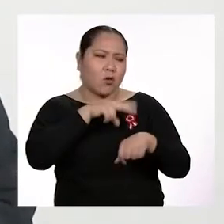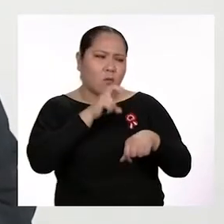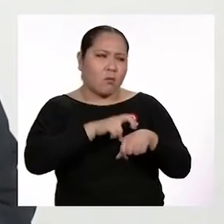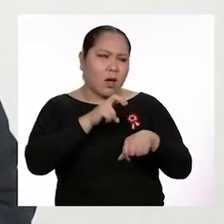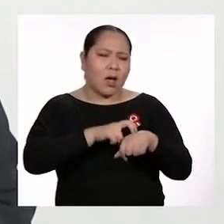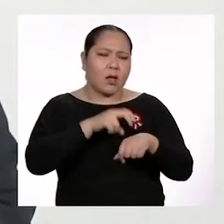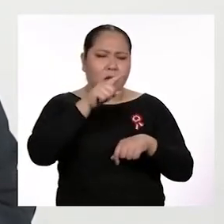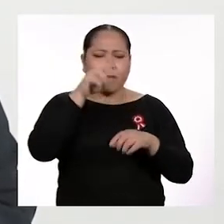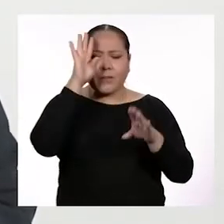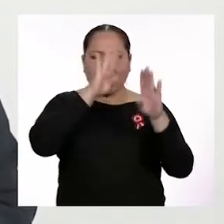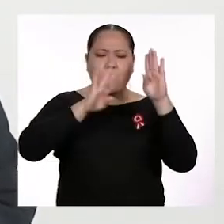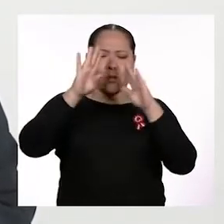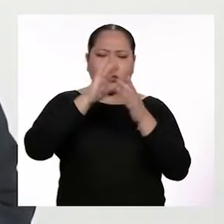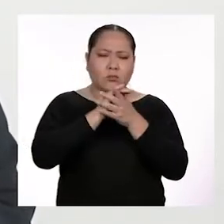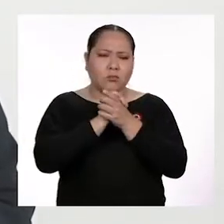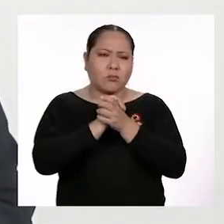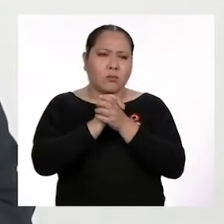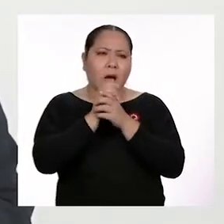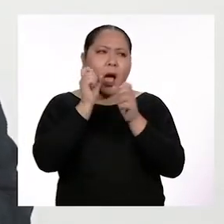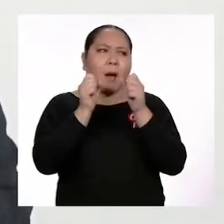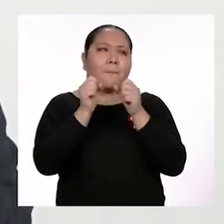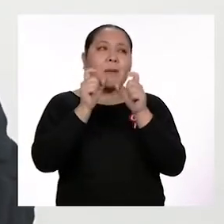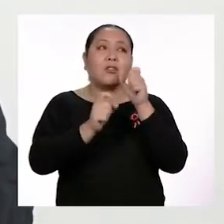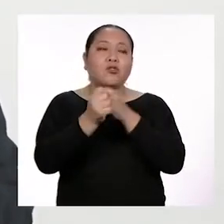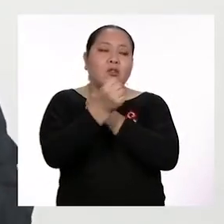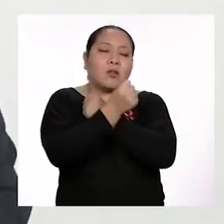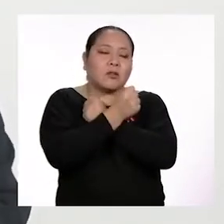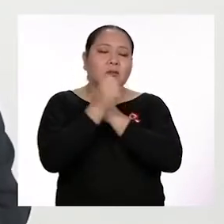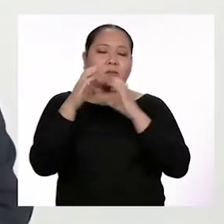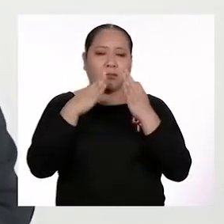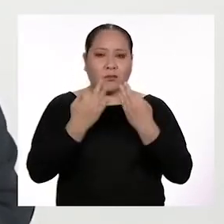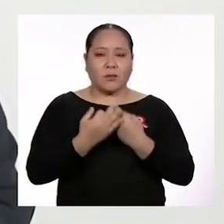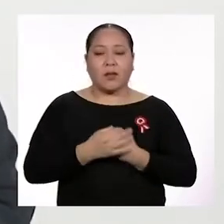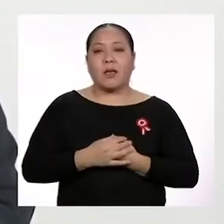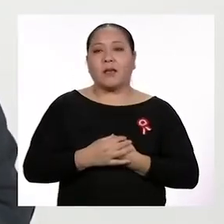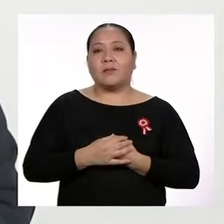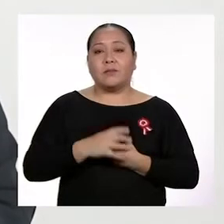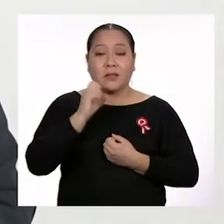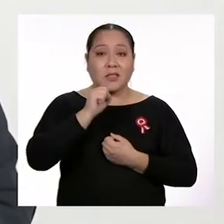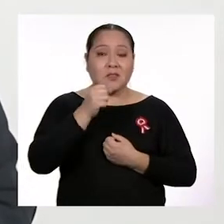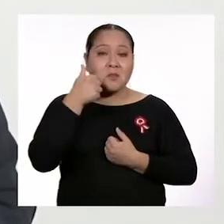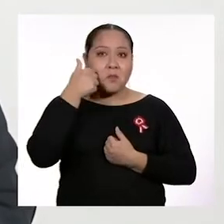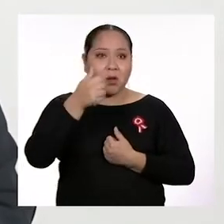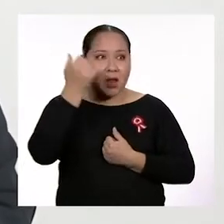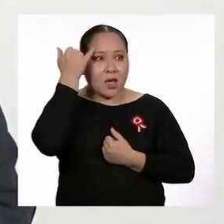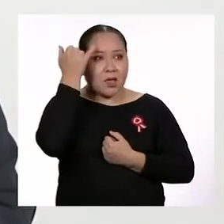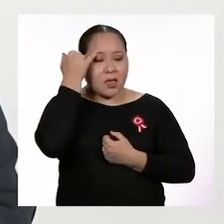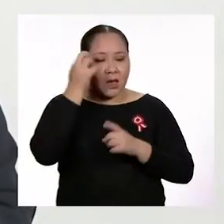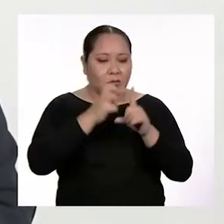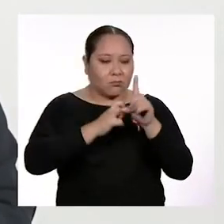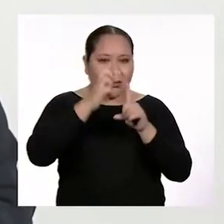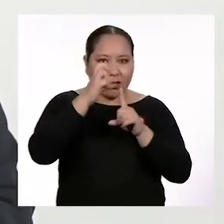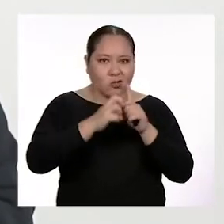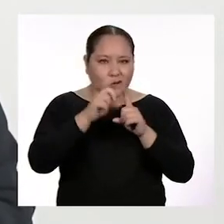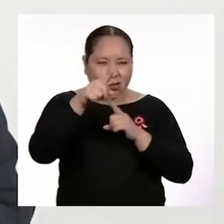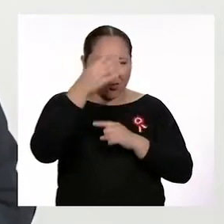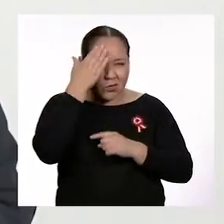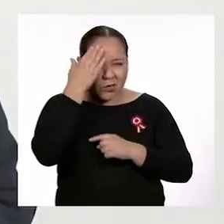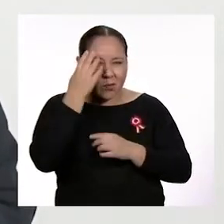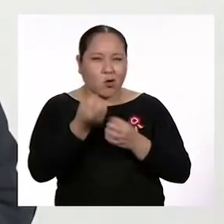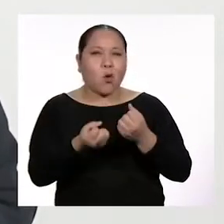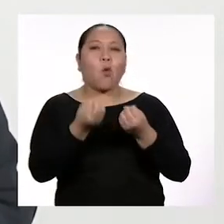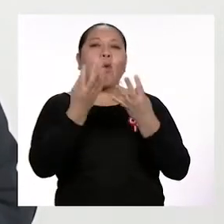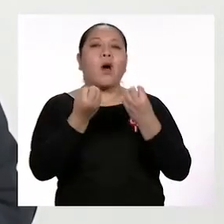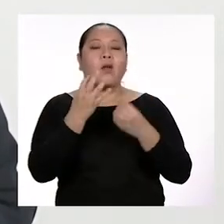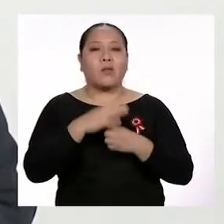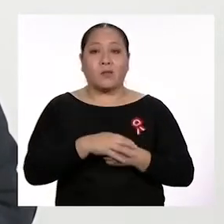queridos. Y es una muy buena iniciativa que hayas querido aprender a interpretar los valores de la presión arterial. ¿Qué les